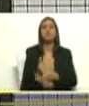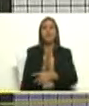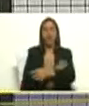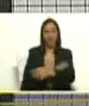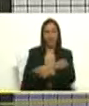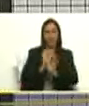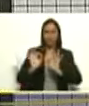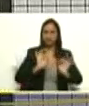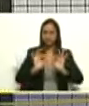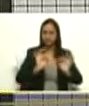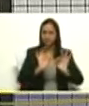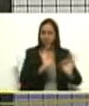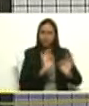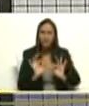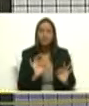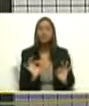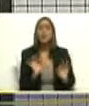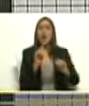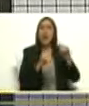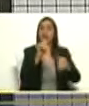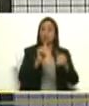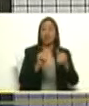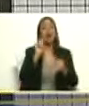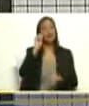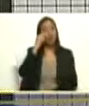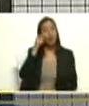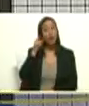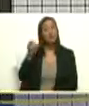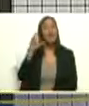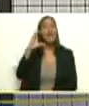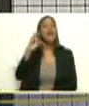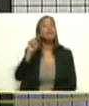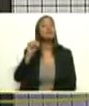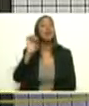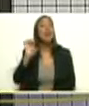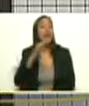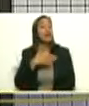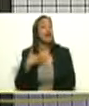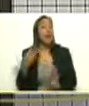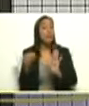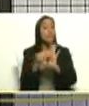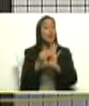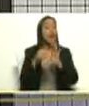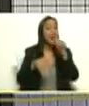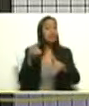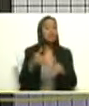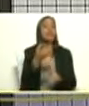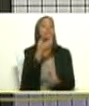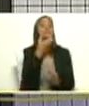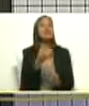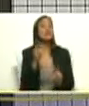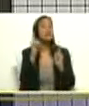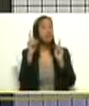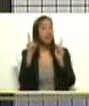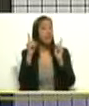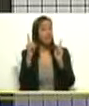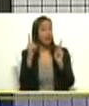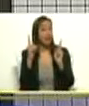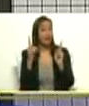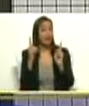recuerdo perfectamente Hoy quería poner esas elecciones en diciembre las querían poner en